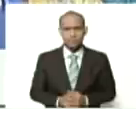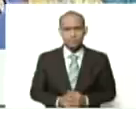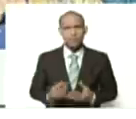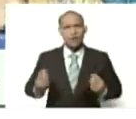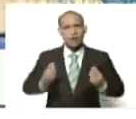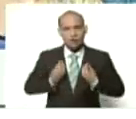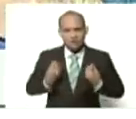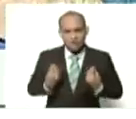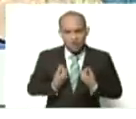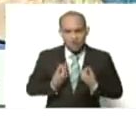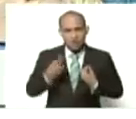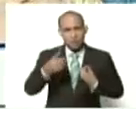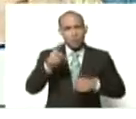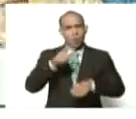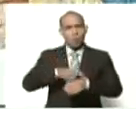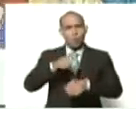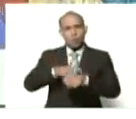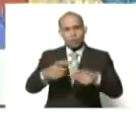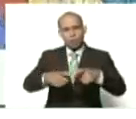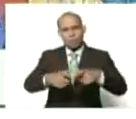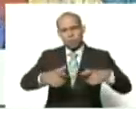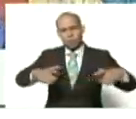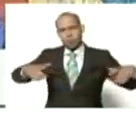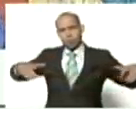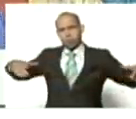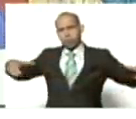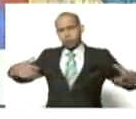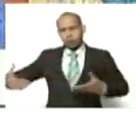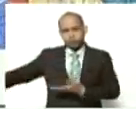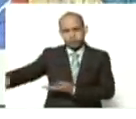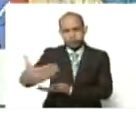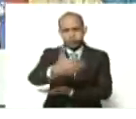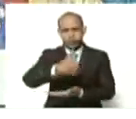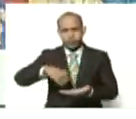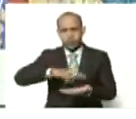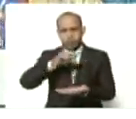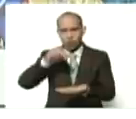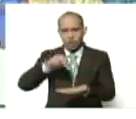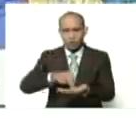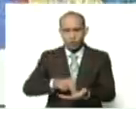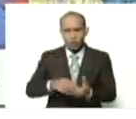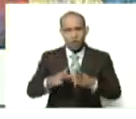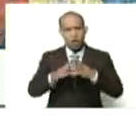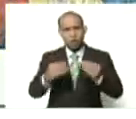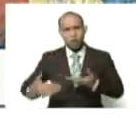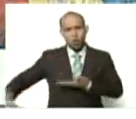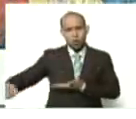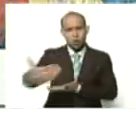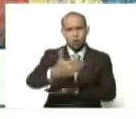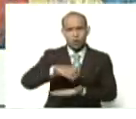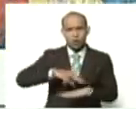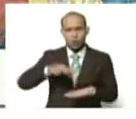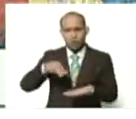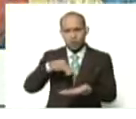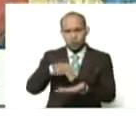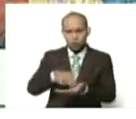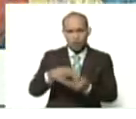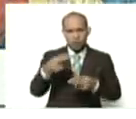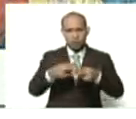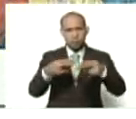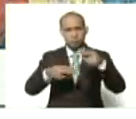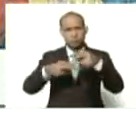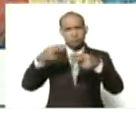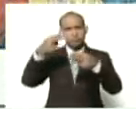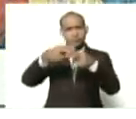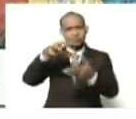Vivimos ese momento de expansión del ingreso nacional y todo el ingreso nacional fue a construir el estado de